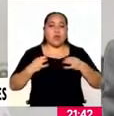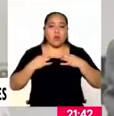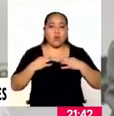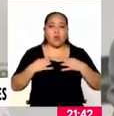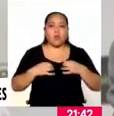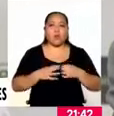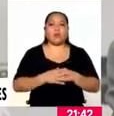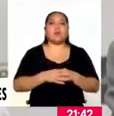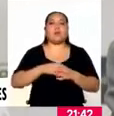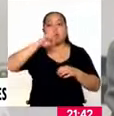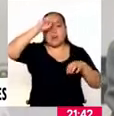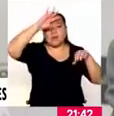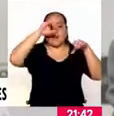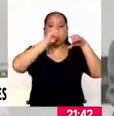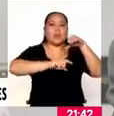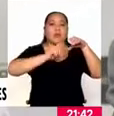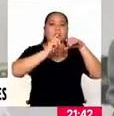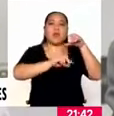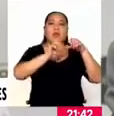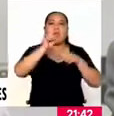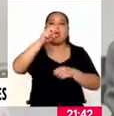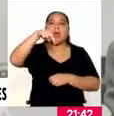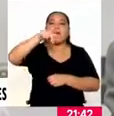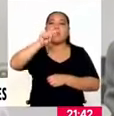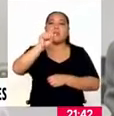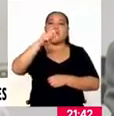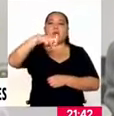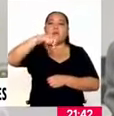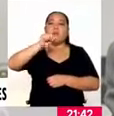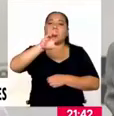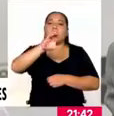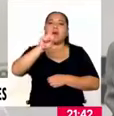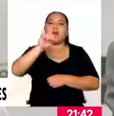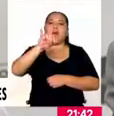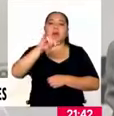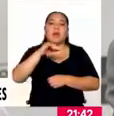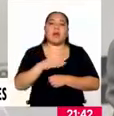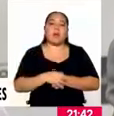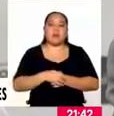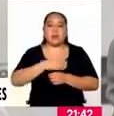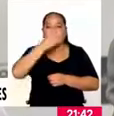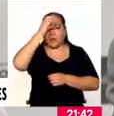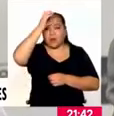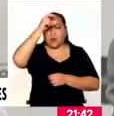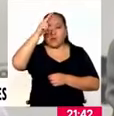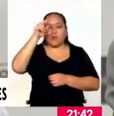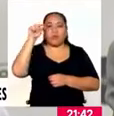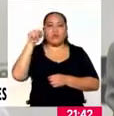la estación minera Antapaccay, provincia de Espinar, Cusco.